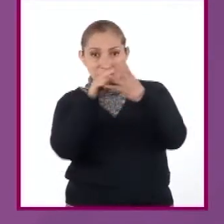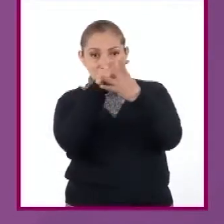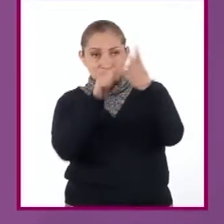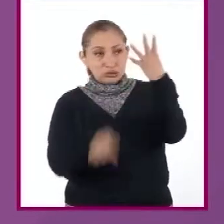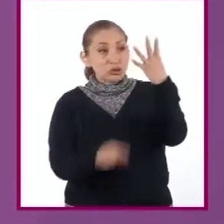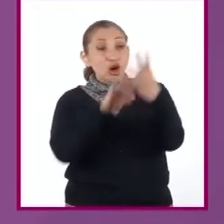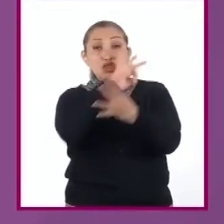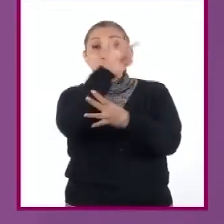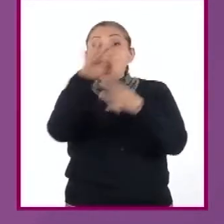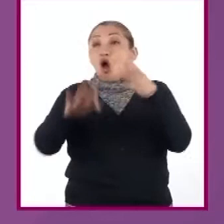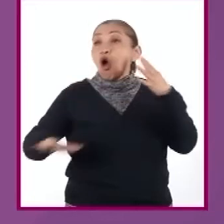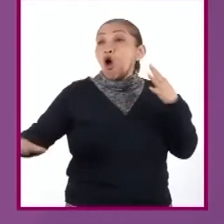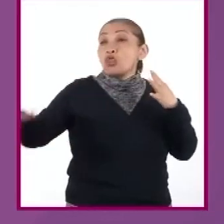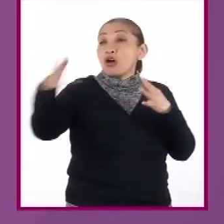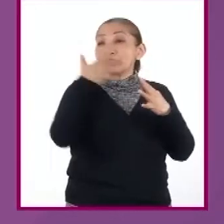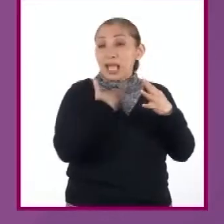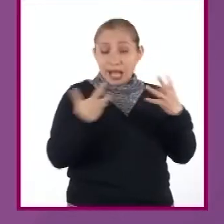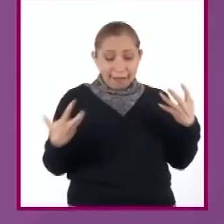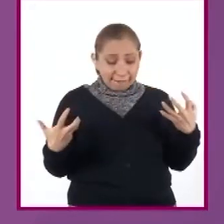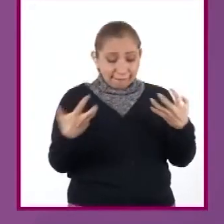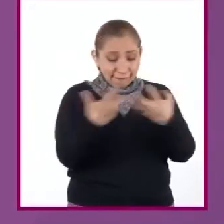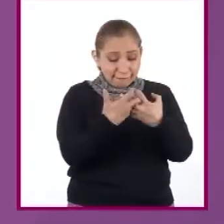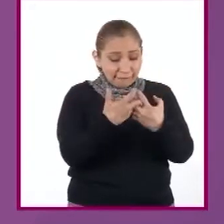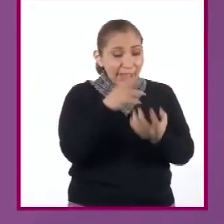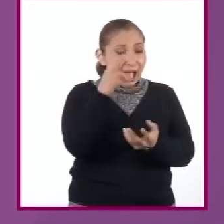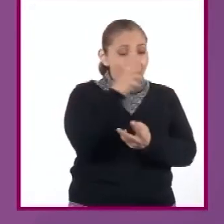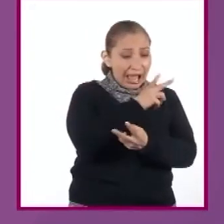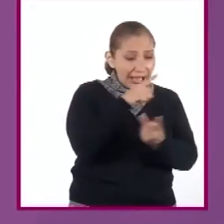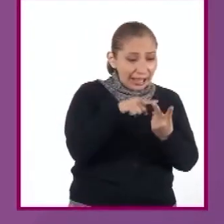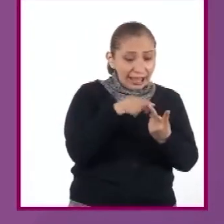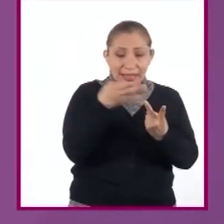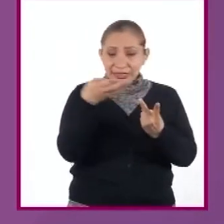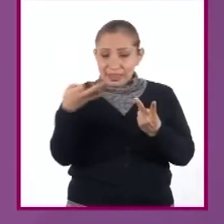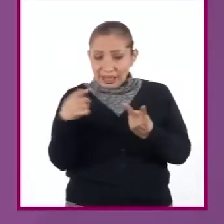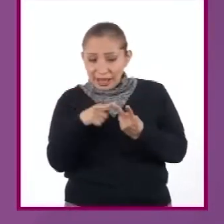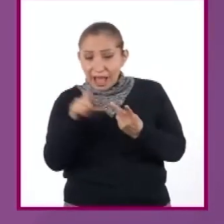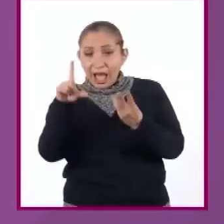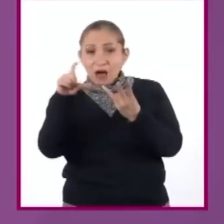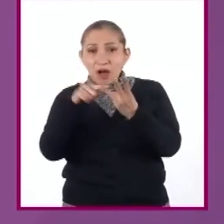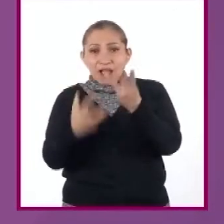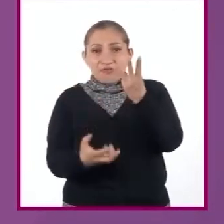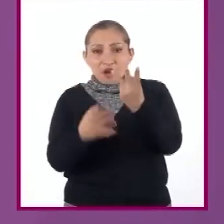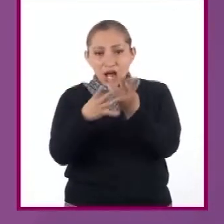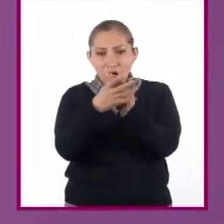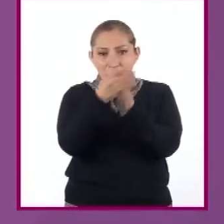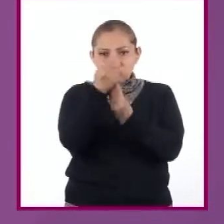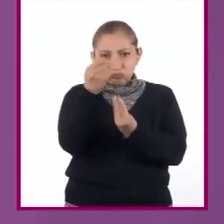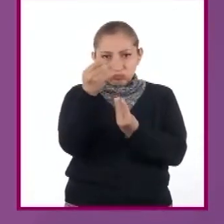Todo está formado por una mezcla de aire, tierra, agua y fuego.